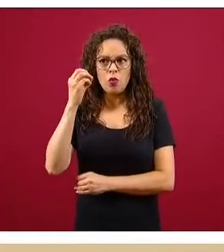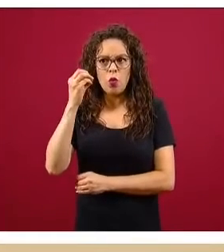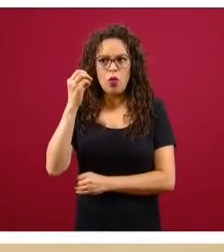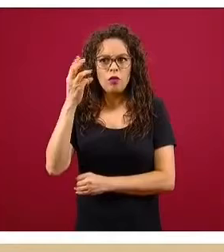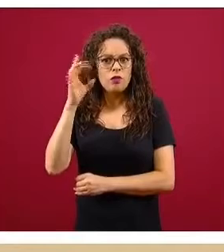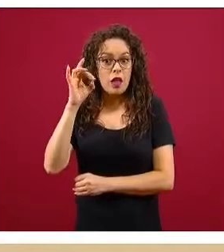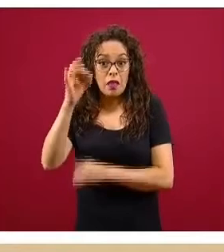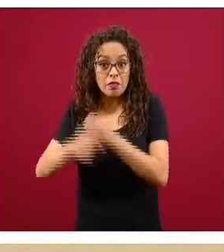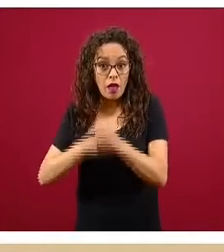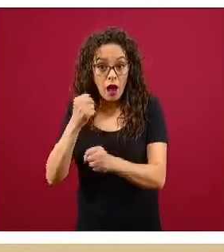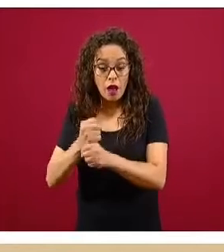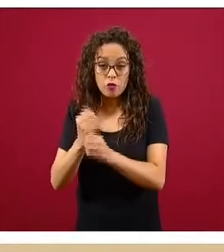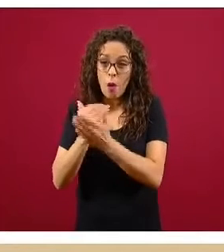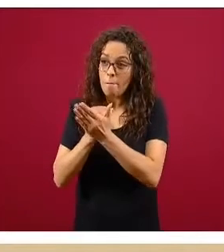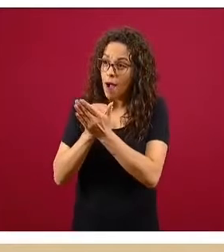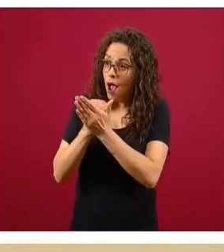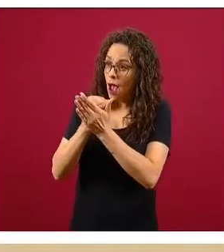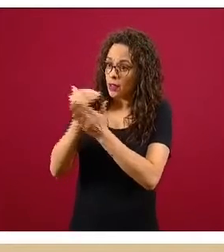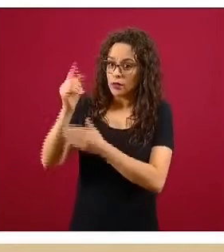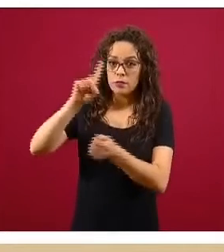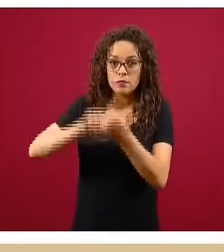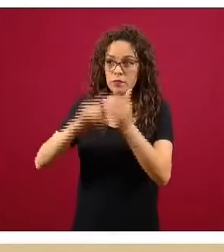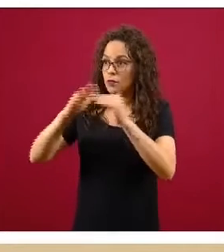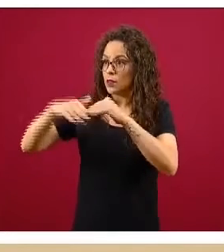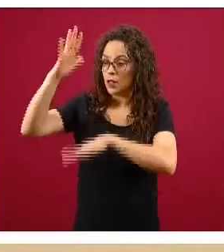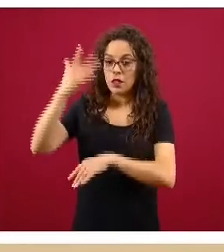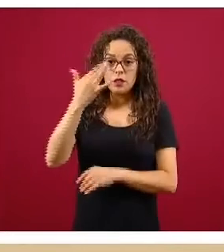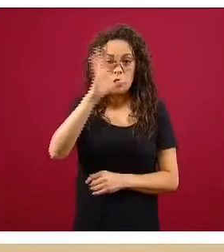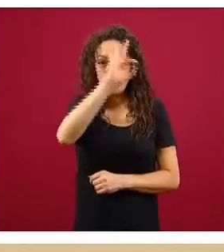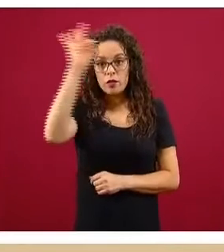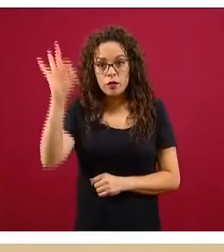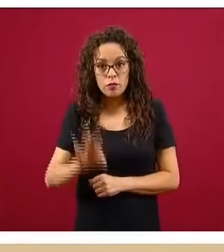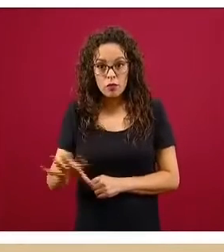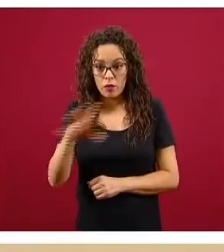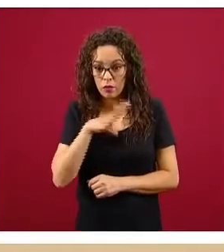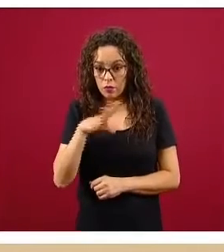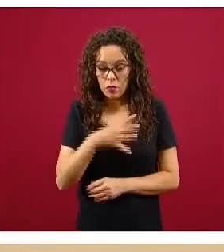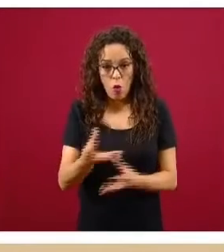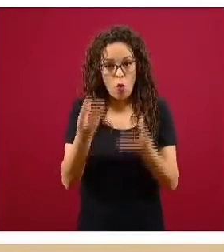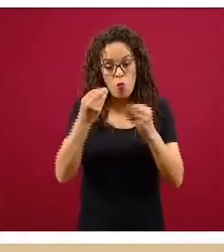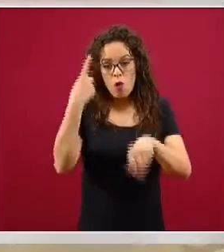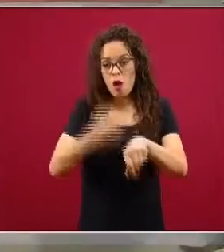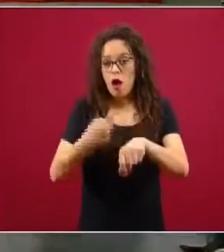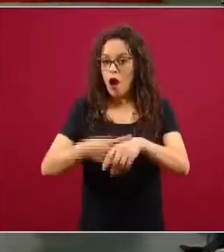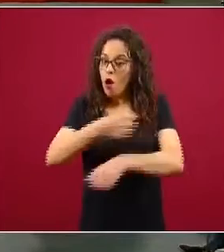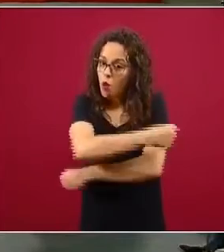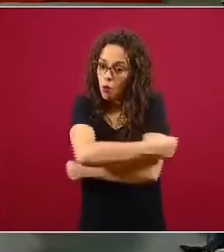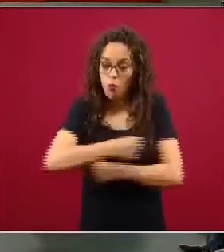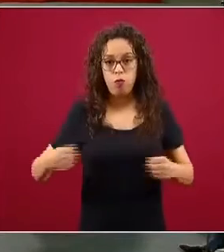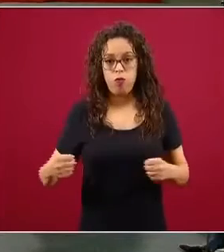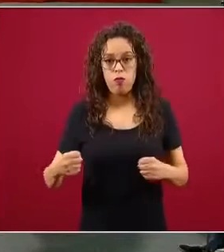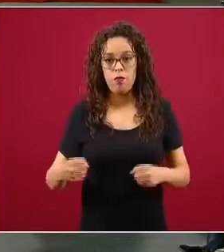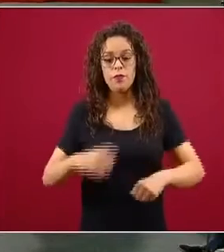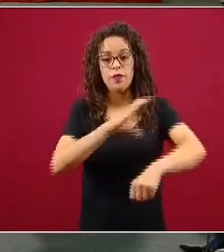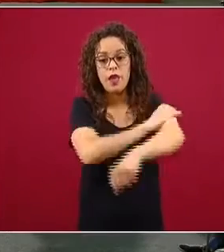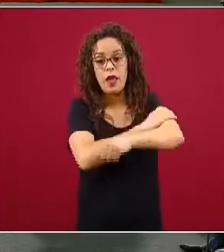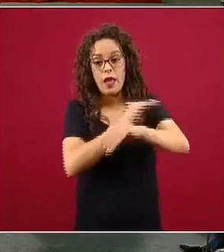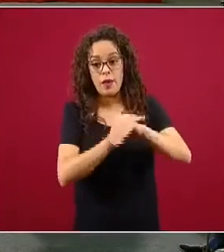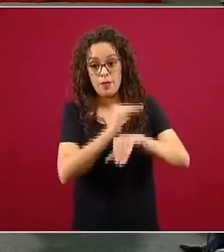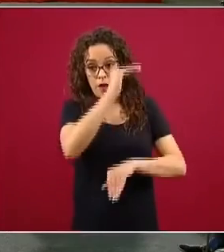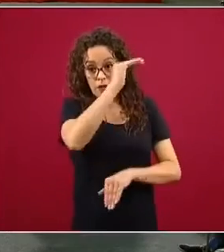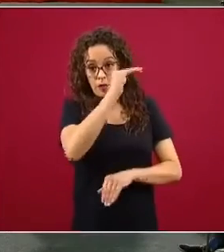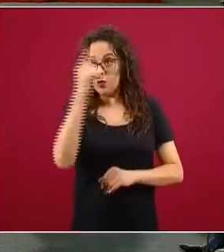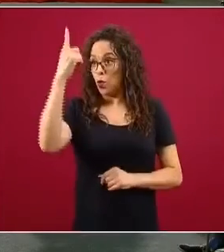donde hemos crecido más del 50% en las prevalencias de obesidad. Hipertensión, una cuarta parte de los adultos